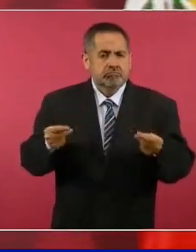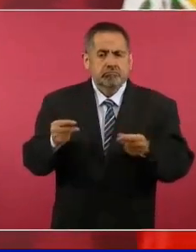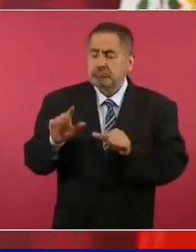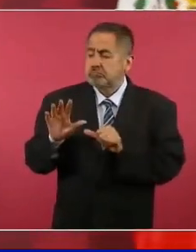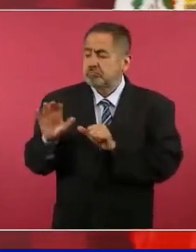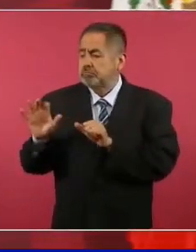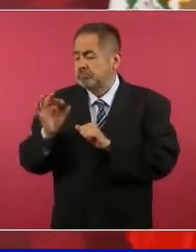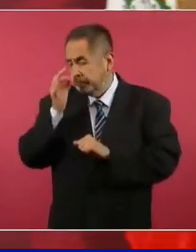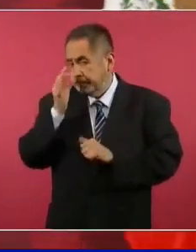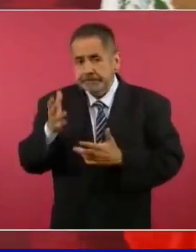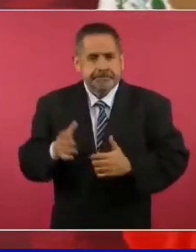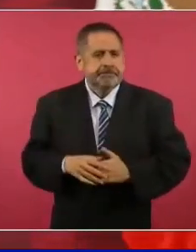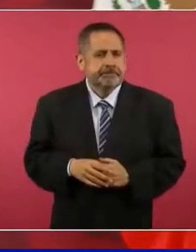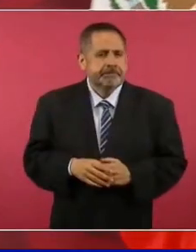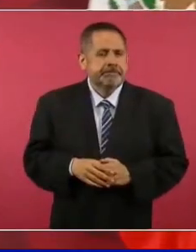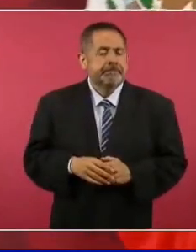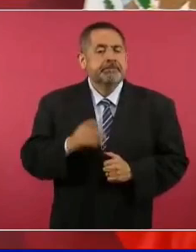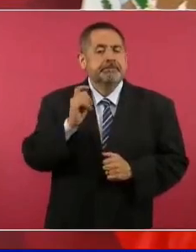no es solo